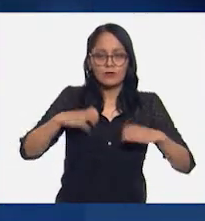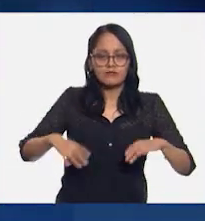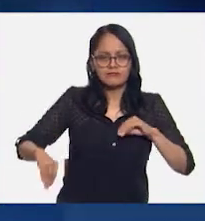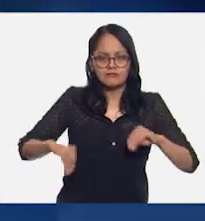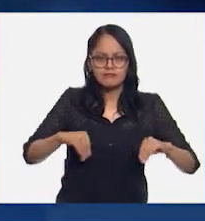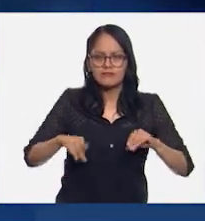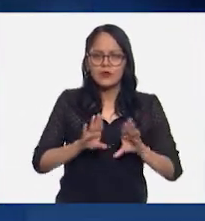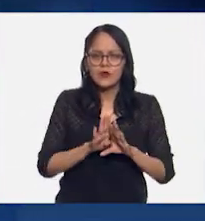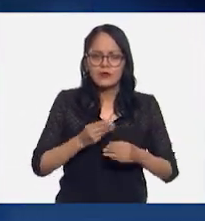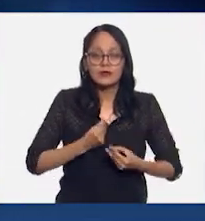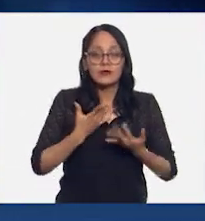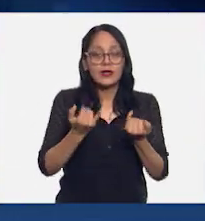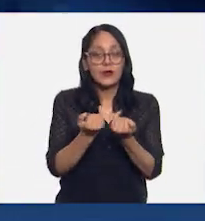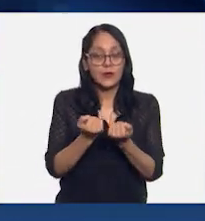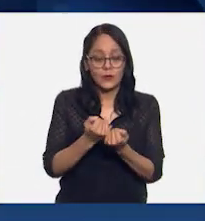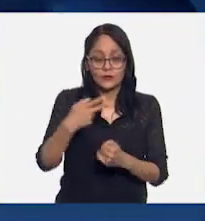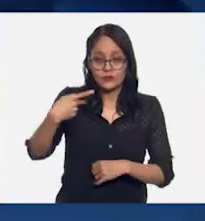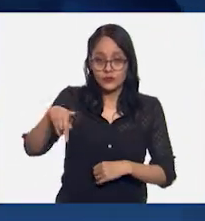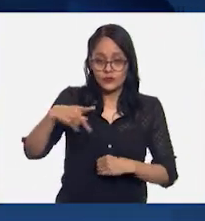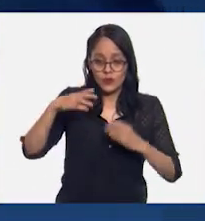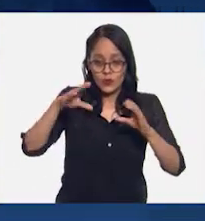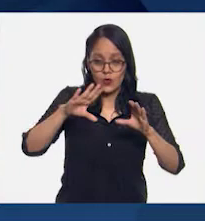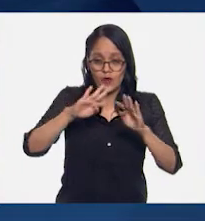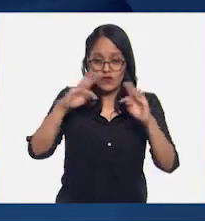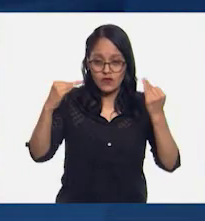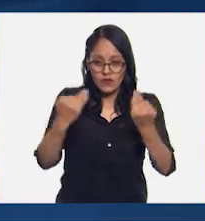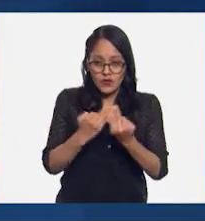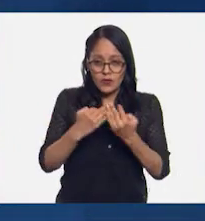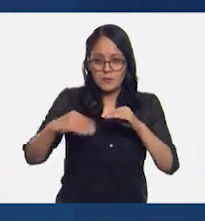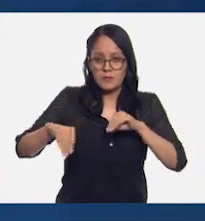como de su materialidad en movimiento